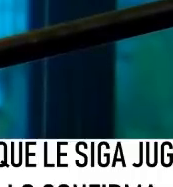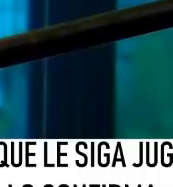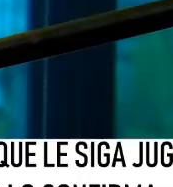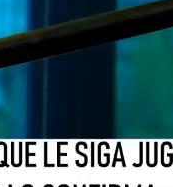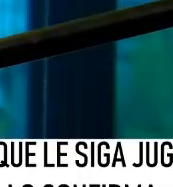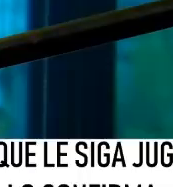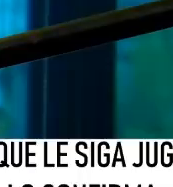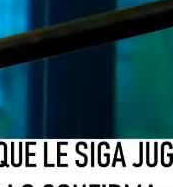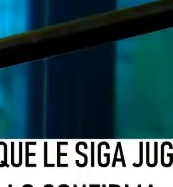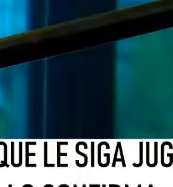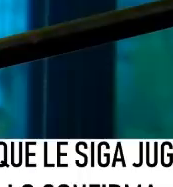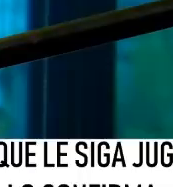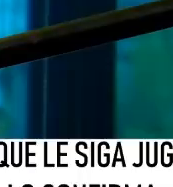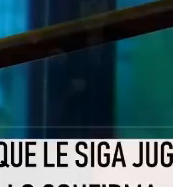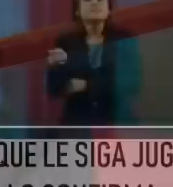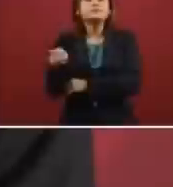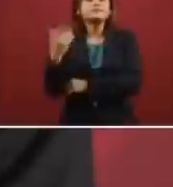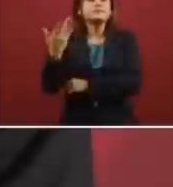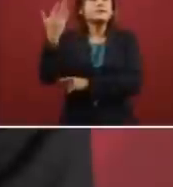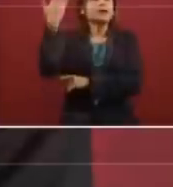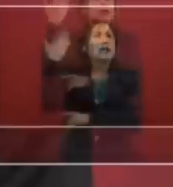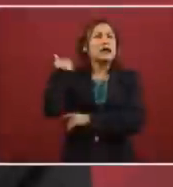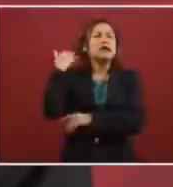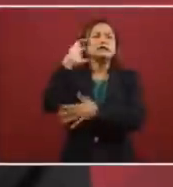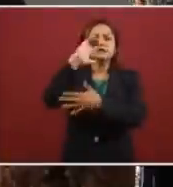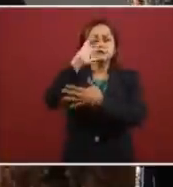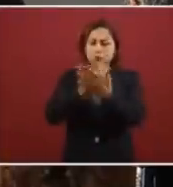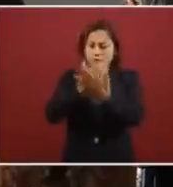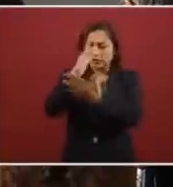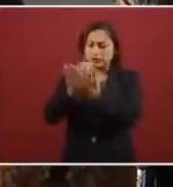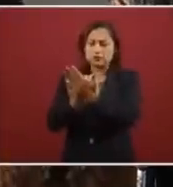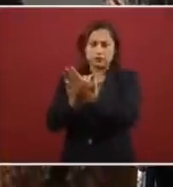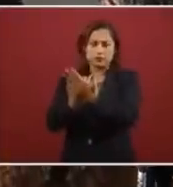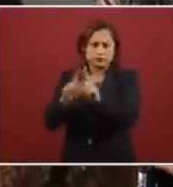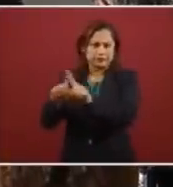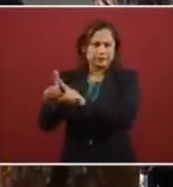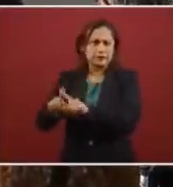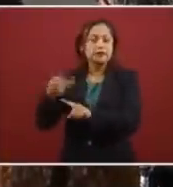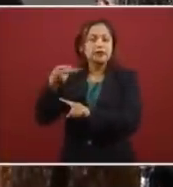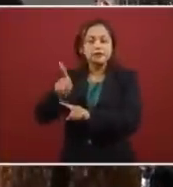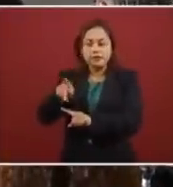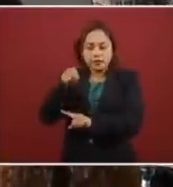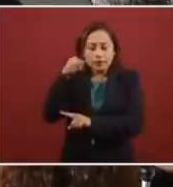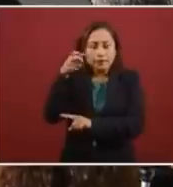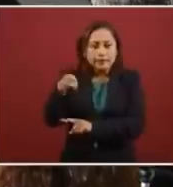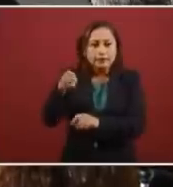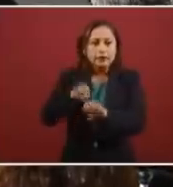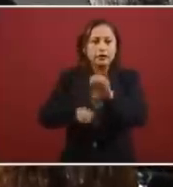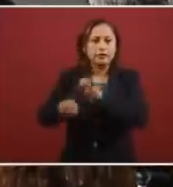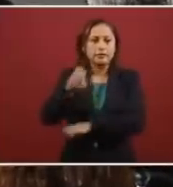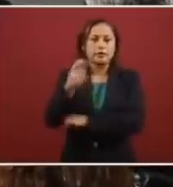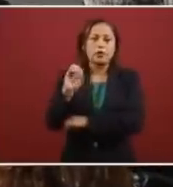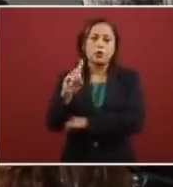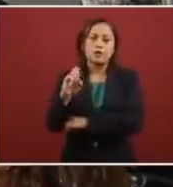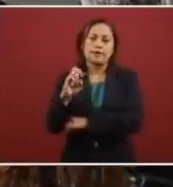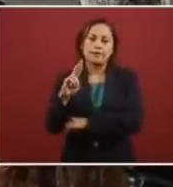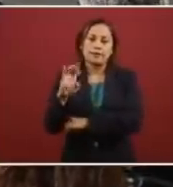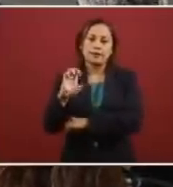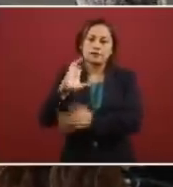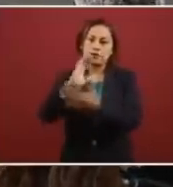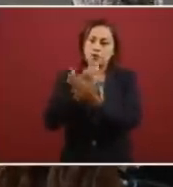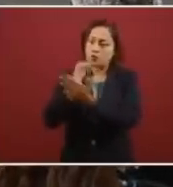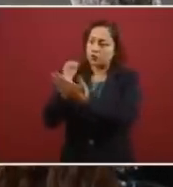poco contratos esta empresa en particular con varios